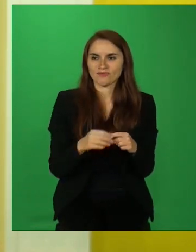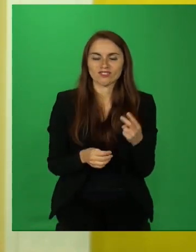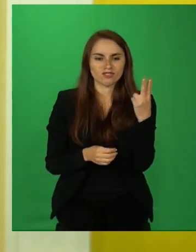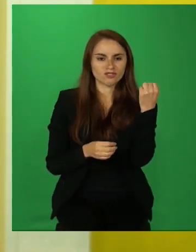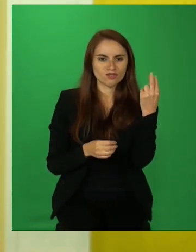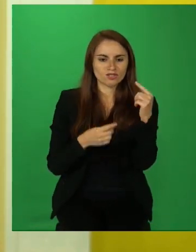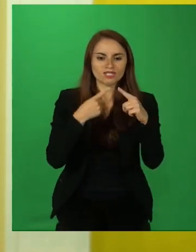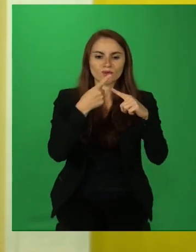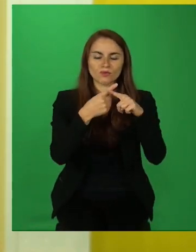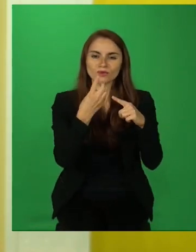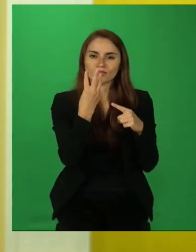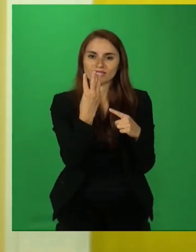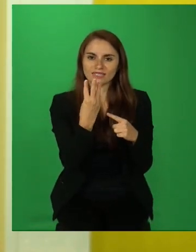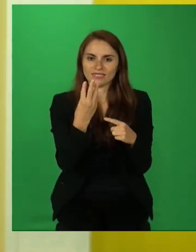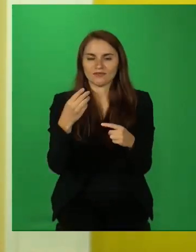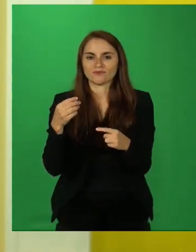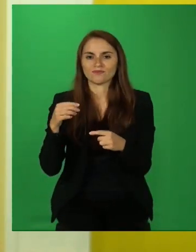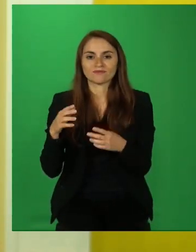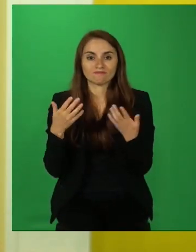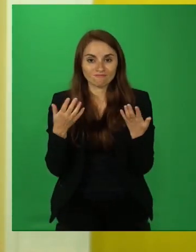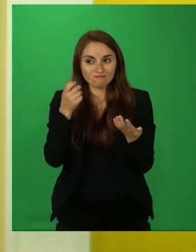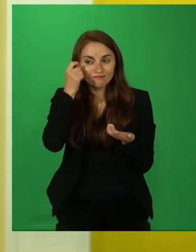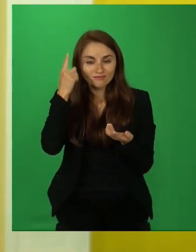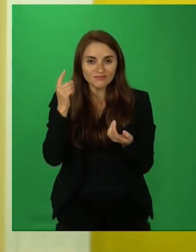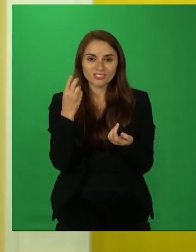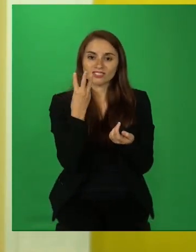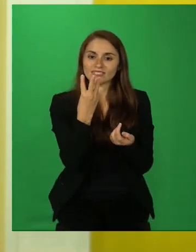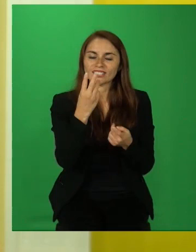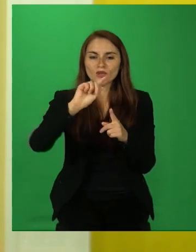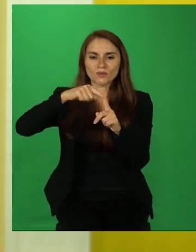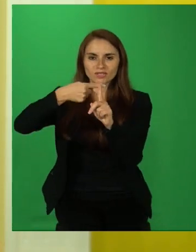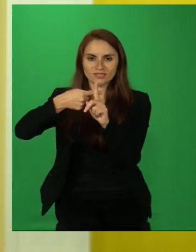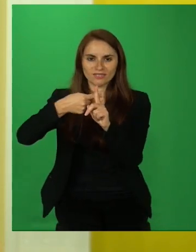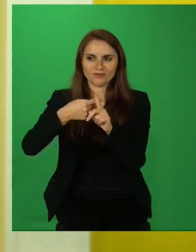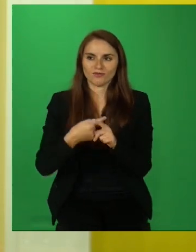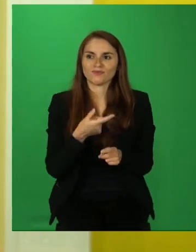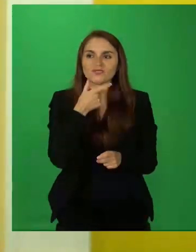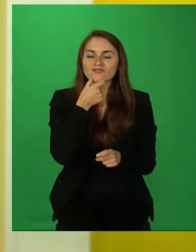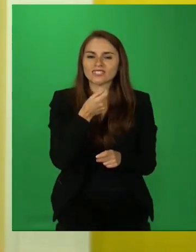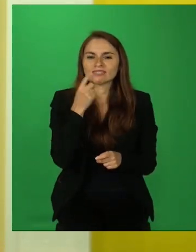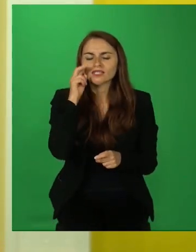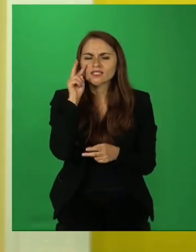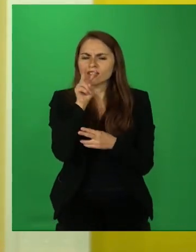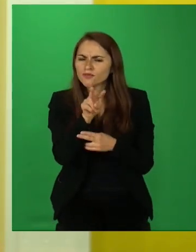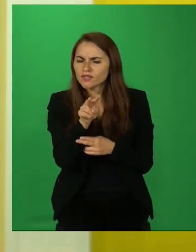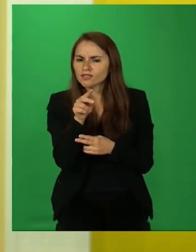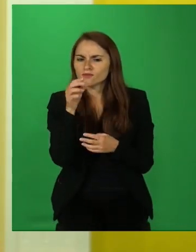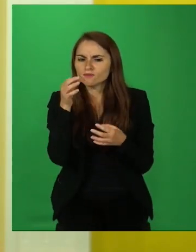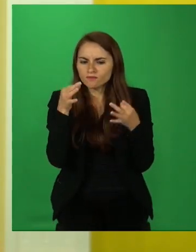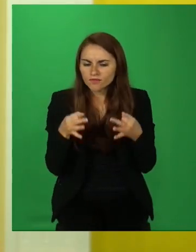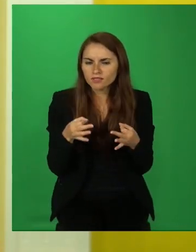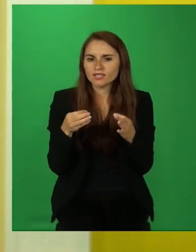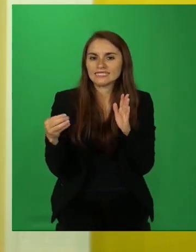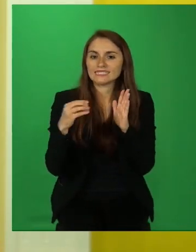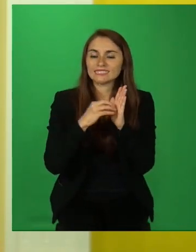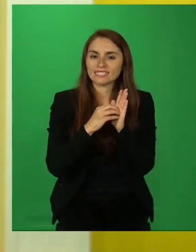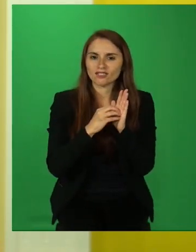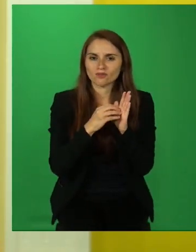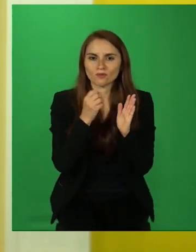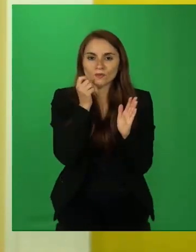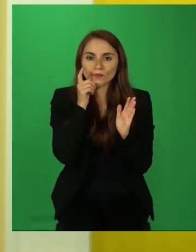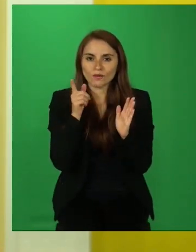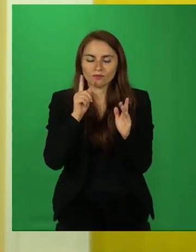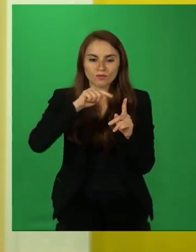tres positivos ves que es muy fácil la estrategia está en fijarte en los signos y